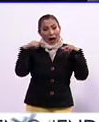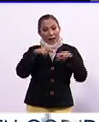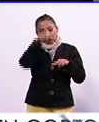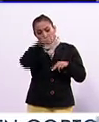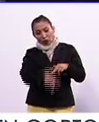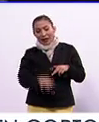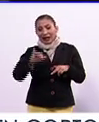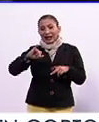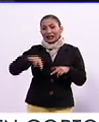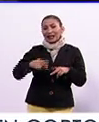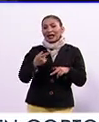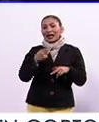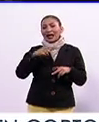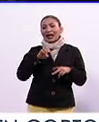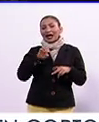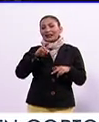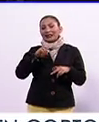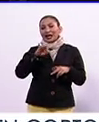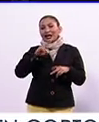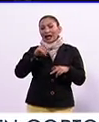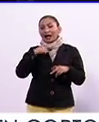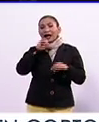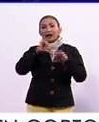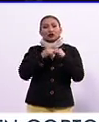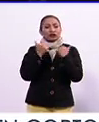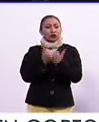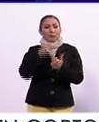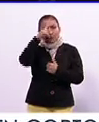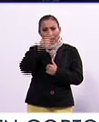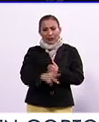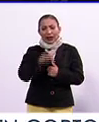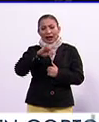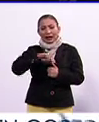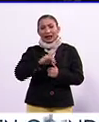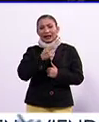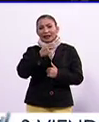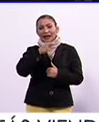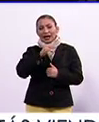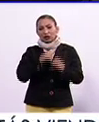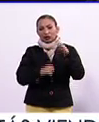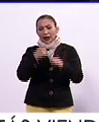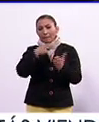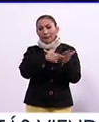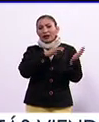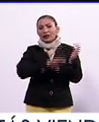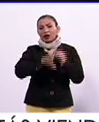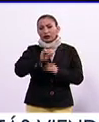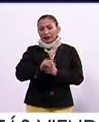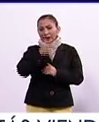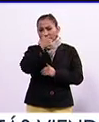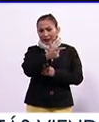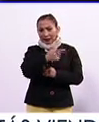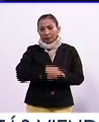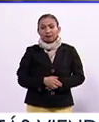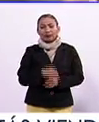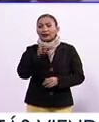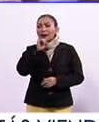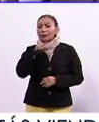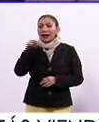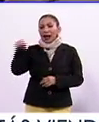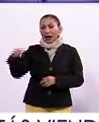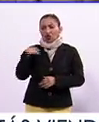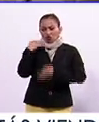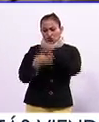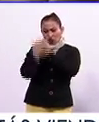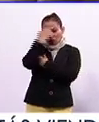docencia y en la ingeniería, entre ellos por la Sociedad Mexicana de Ingeniería Estructural en 1987. También fue